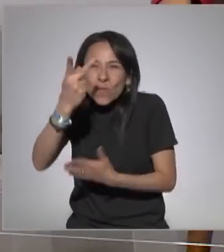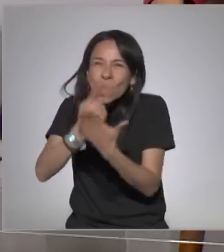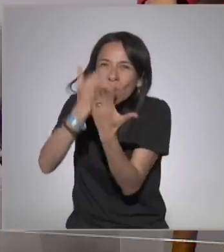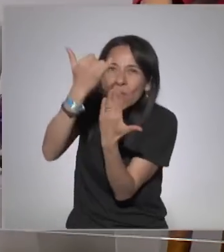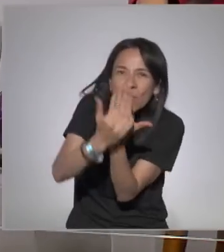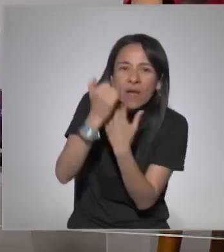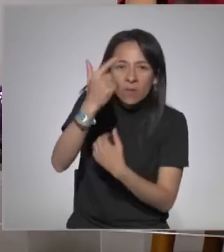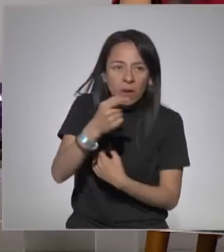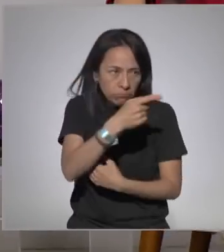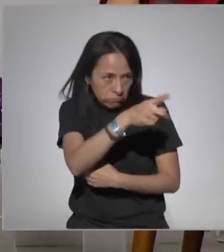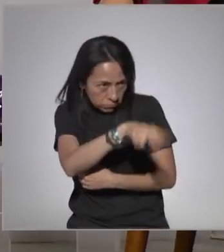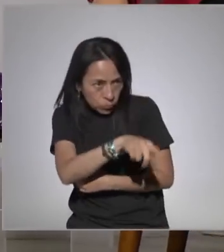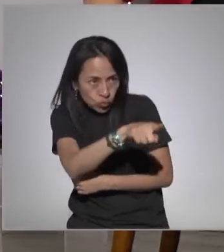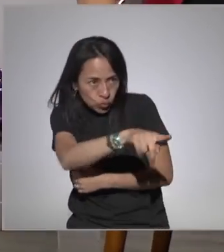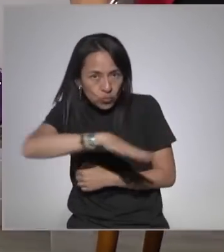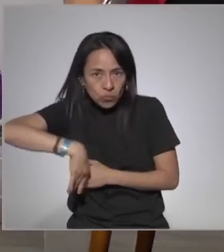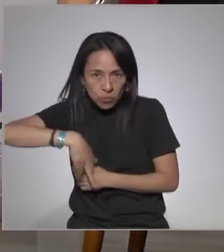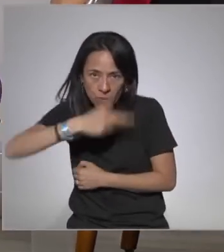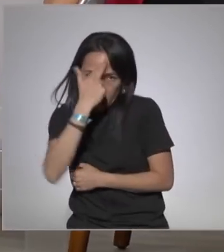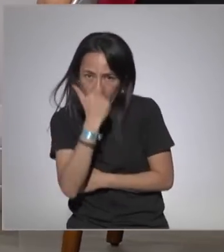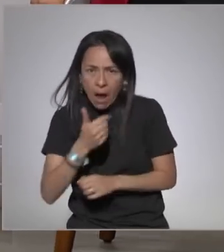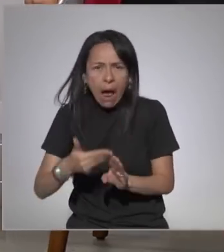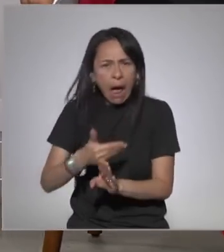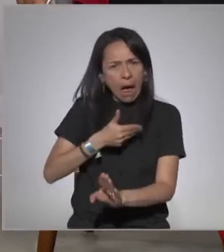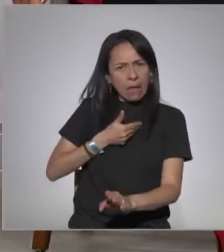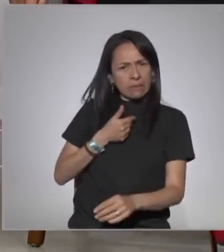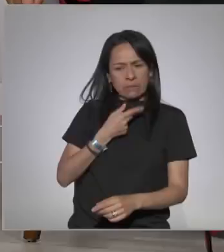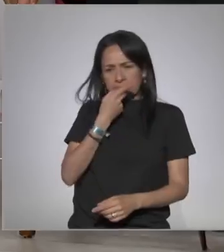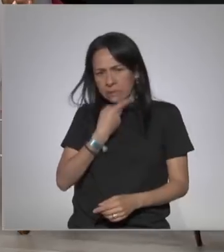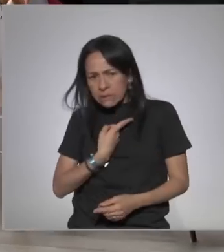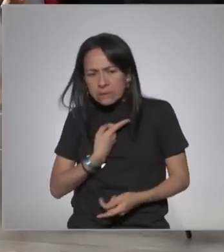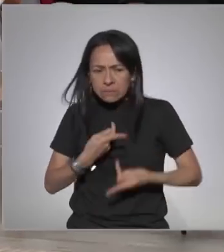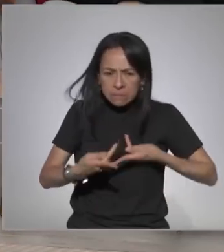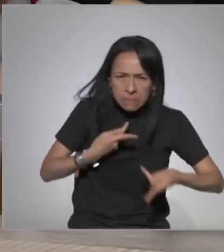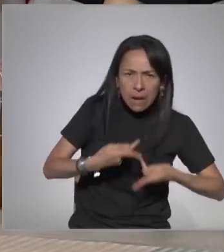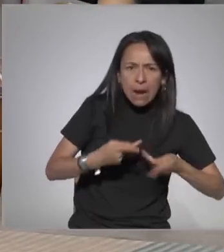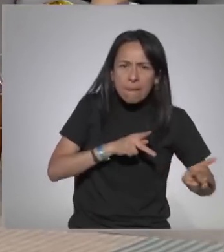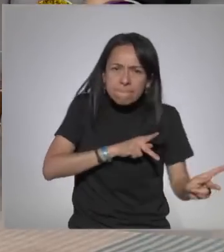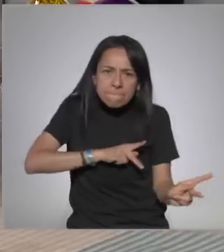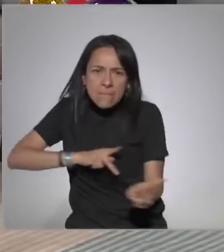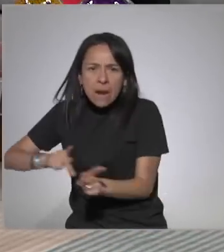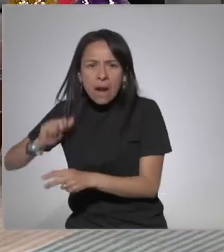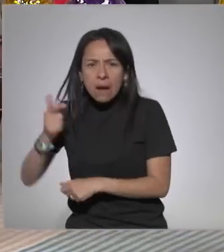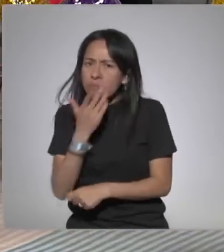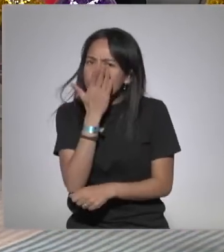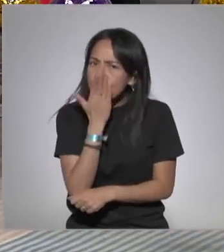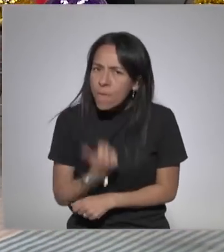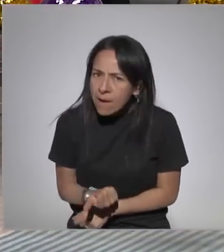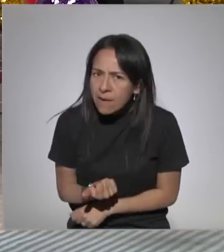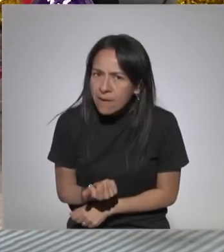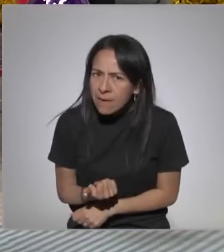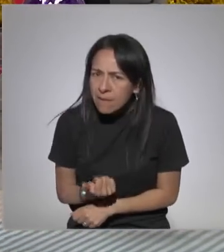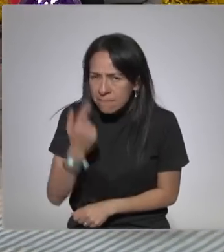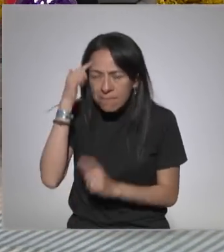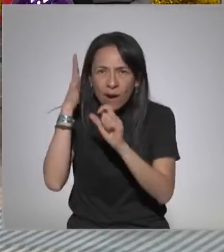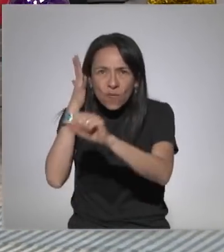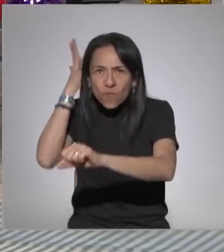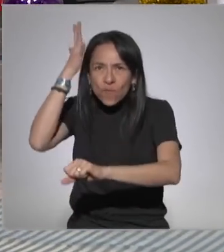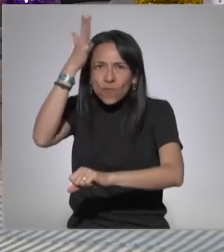te prepare para esto y no tienes un proyecto de vida. Entonces, en esa